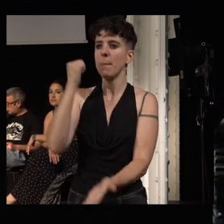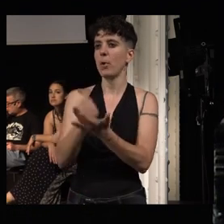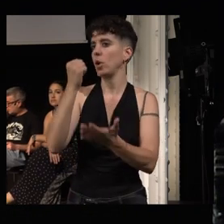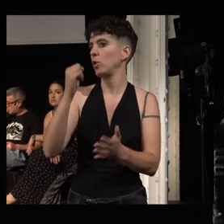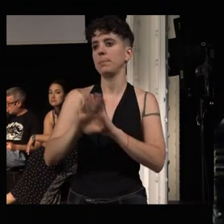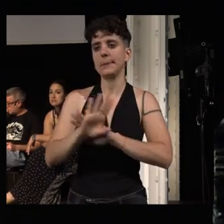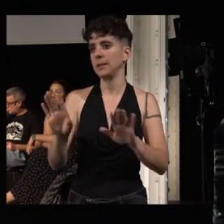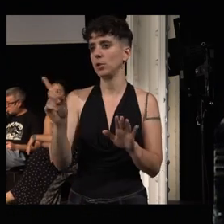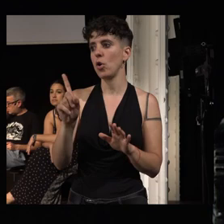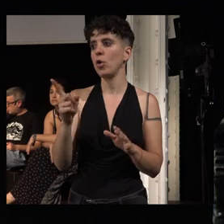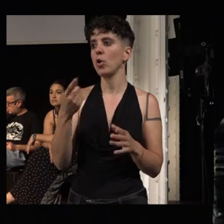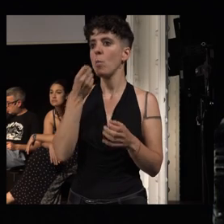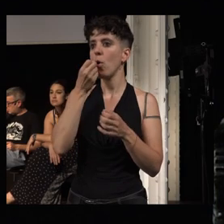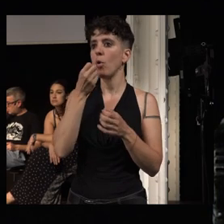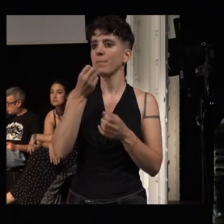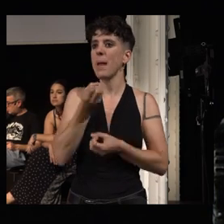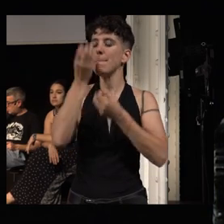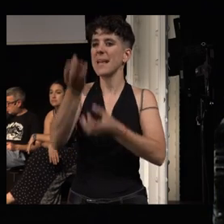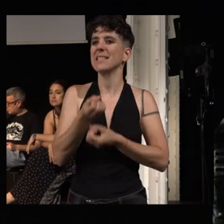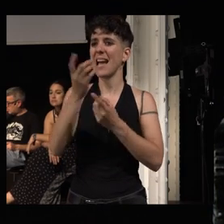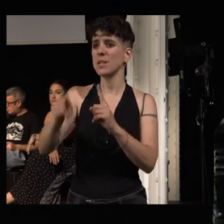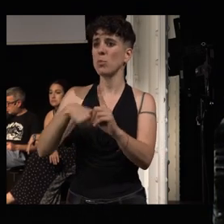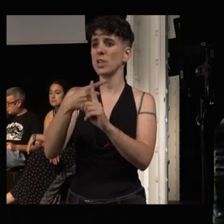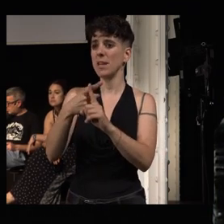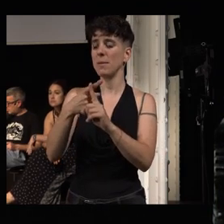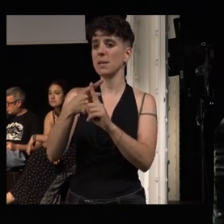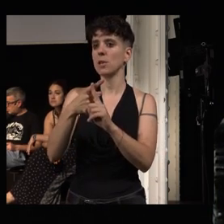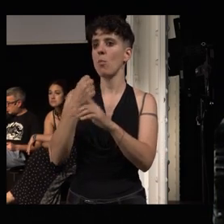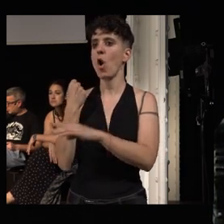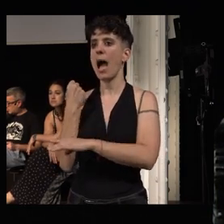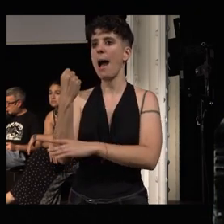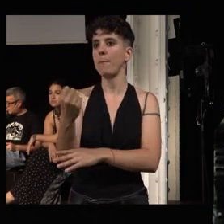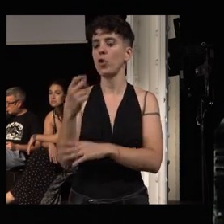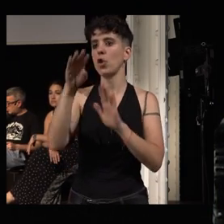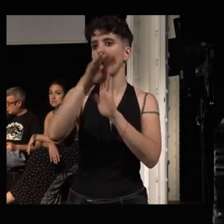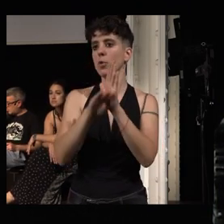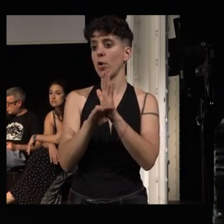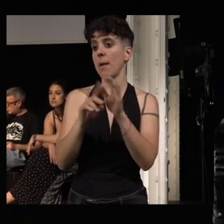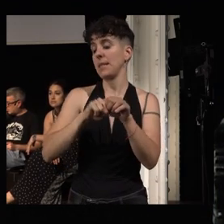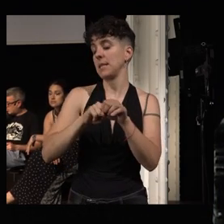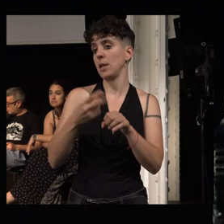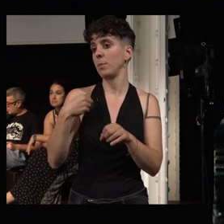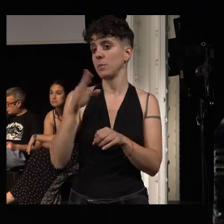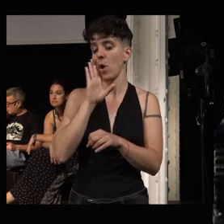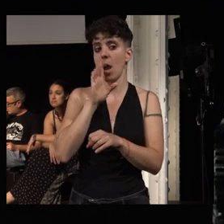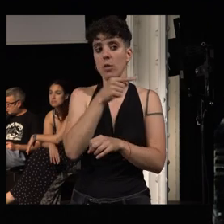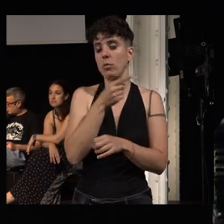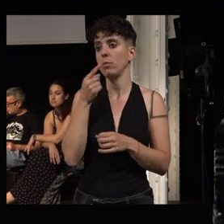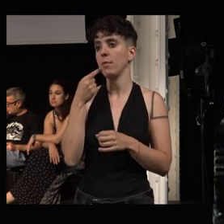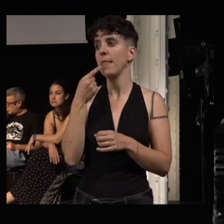también vengan acompañados de apoyos y de acciones y de programas de este estilo que estabas comentando, ¿no? Es